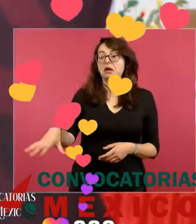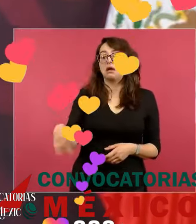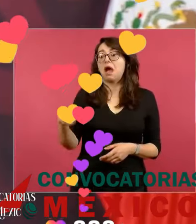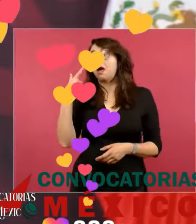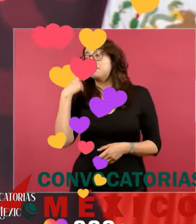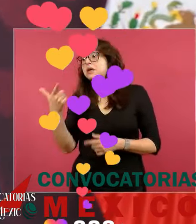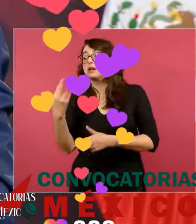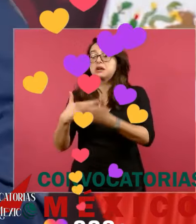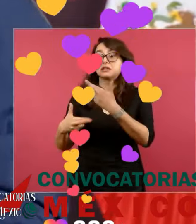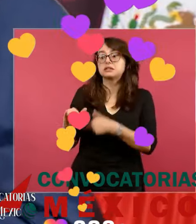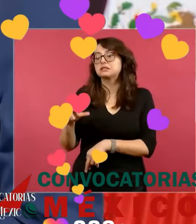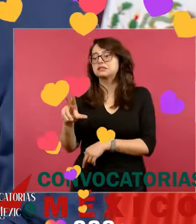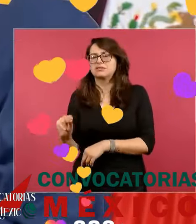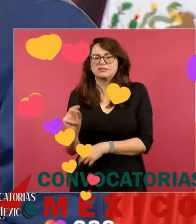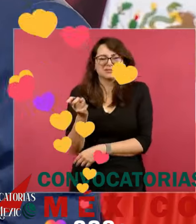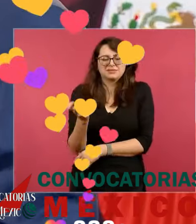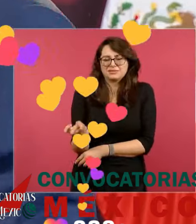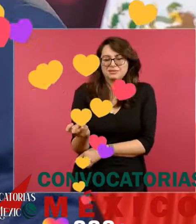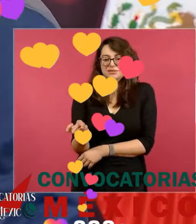Entonces,